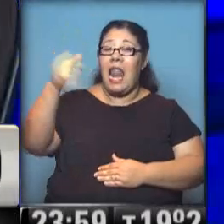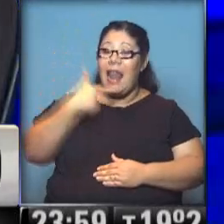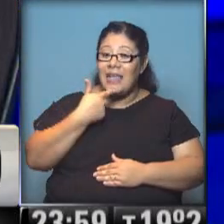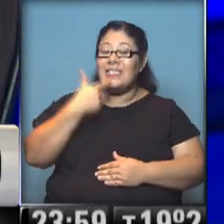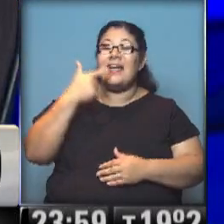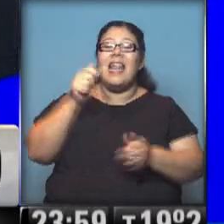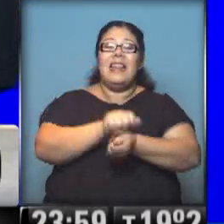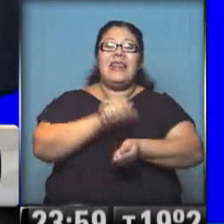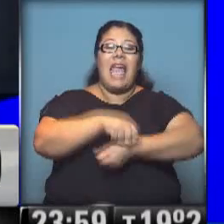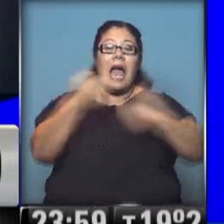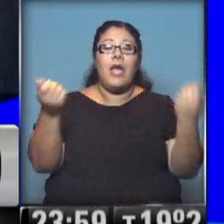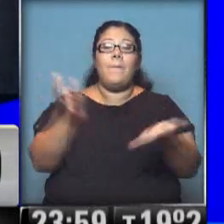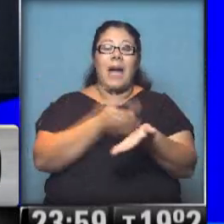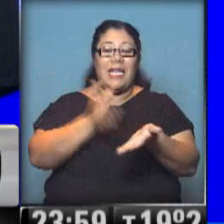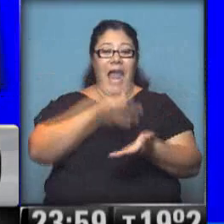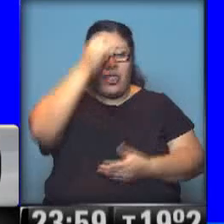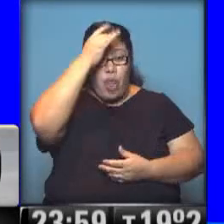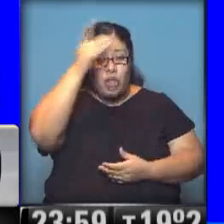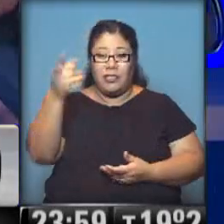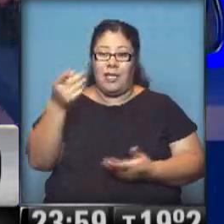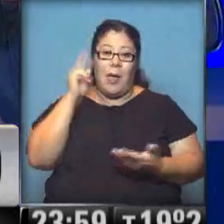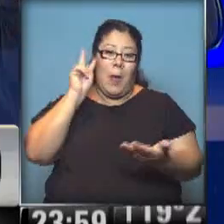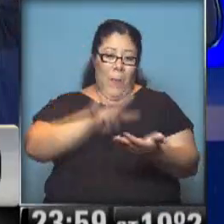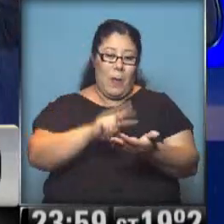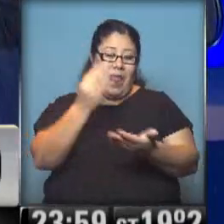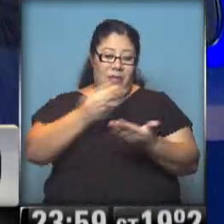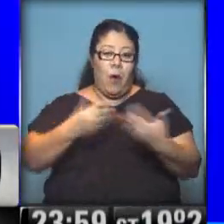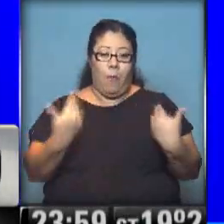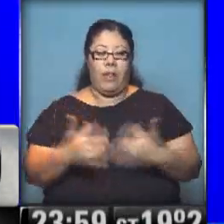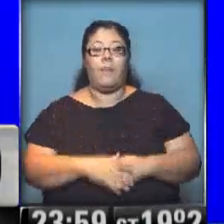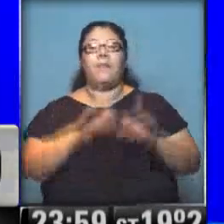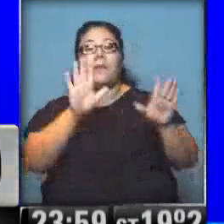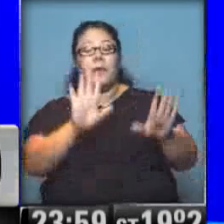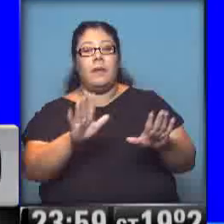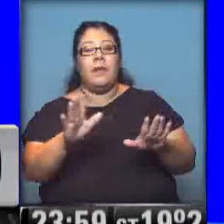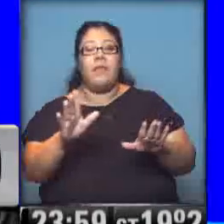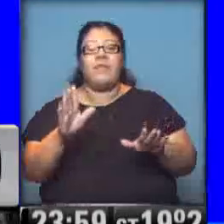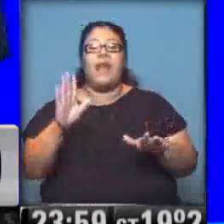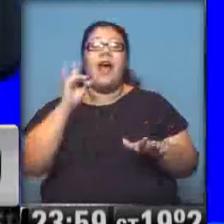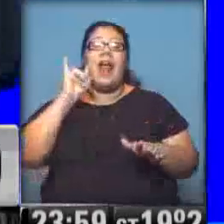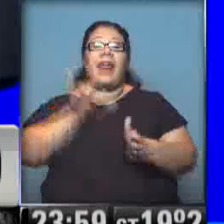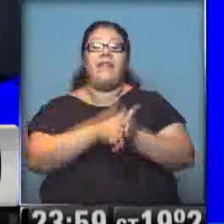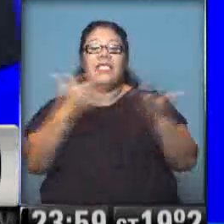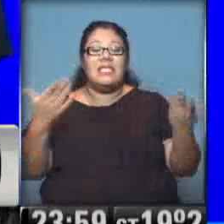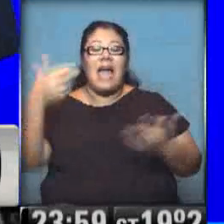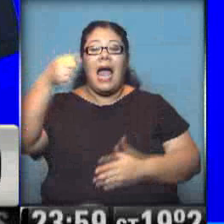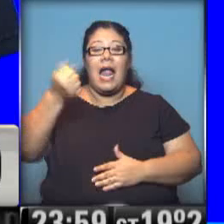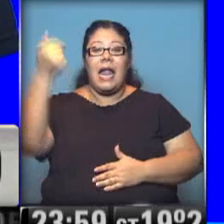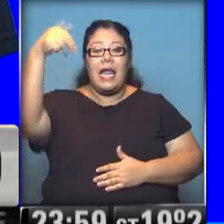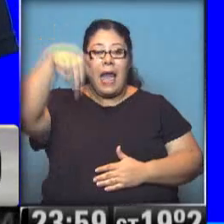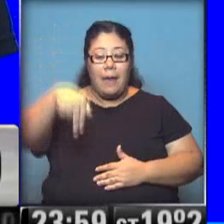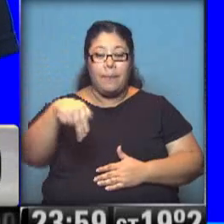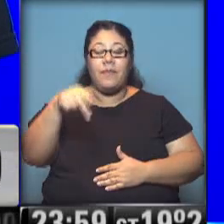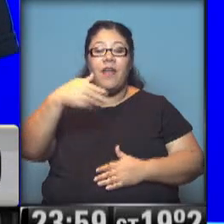Página 12. Sí, voy a pasar un chivito, ya que estamos, dale, ya que hablás de cantar y demás. La revista NAN, una revista de cultura independiente muy interesante,